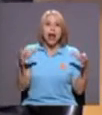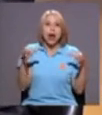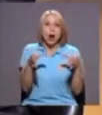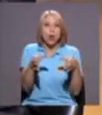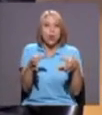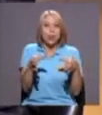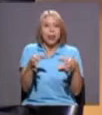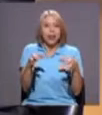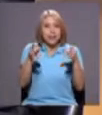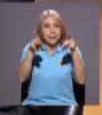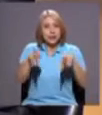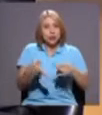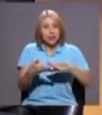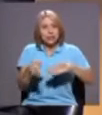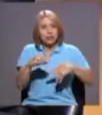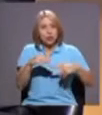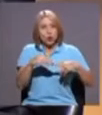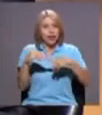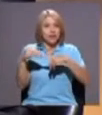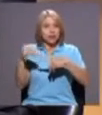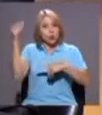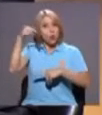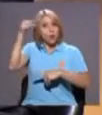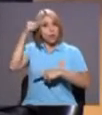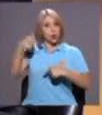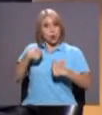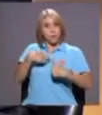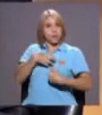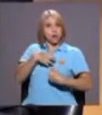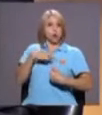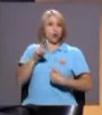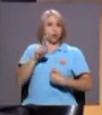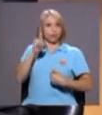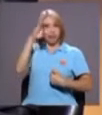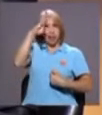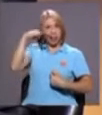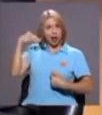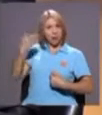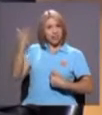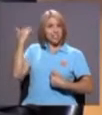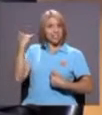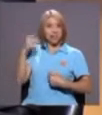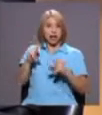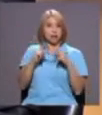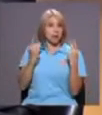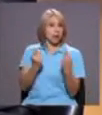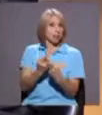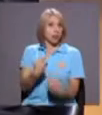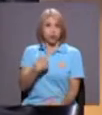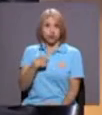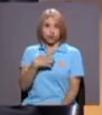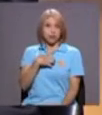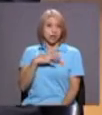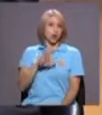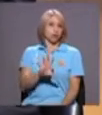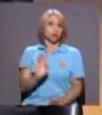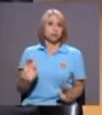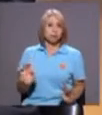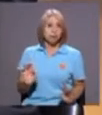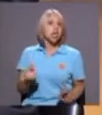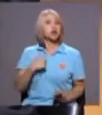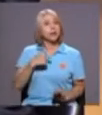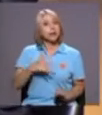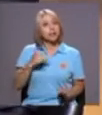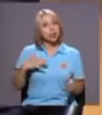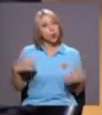gobierno que no era el mío, que era el de doña Laura Chinchilla, de un partido que no ha sido el mío y que no tenía. Y me siento